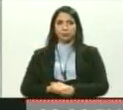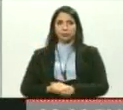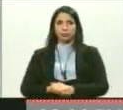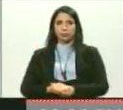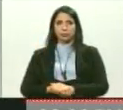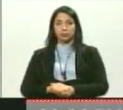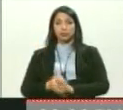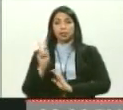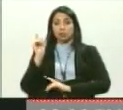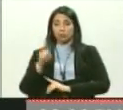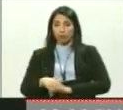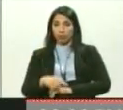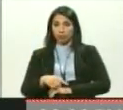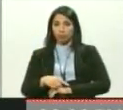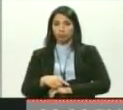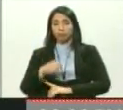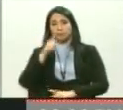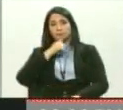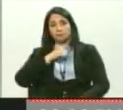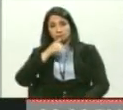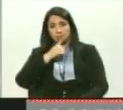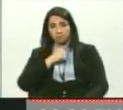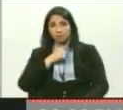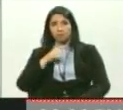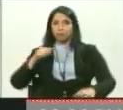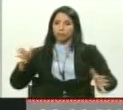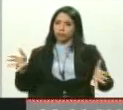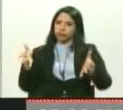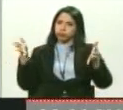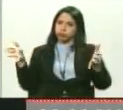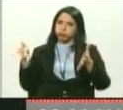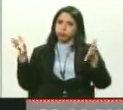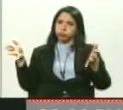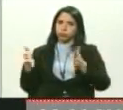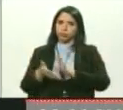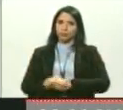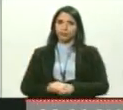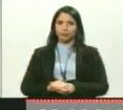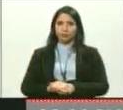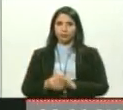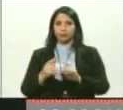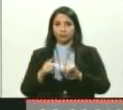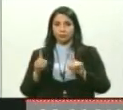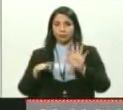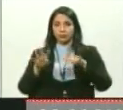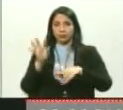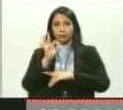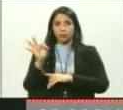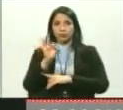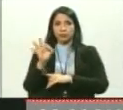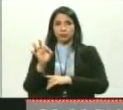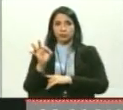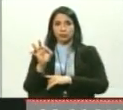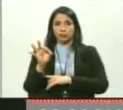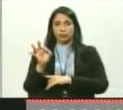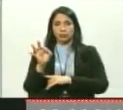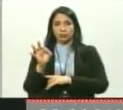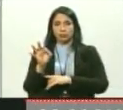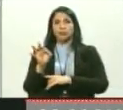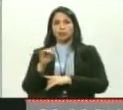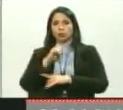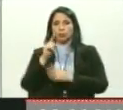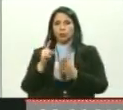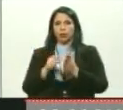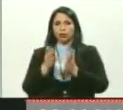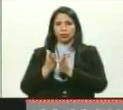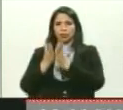paciencia, paciencia, mucha motivación para que ese 14% se concentre en el estudio. En